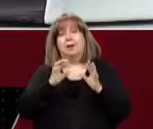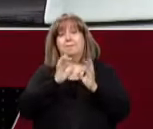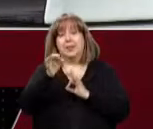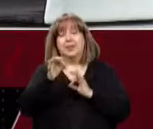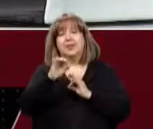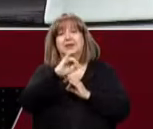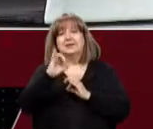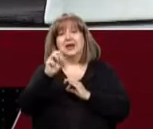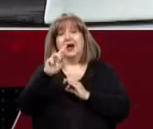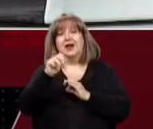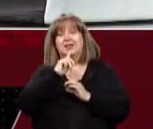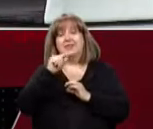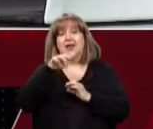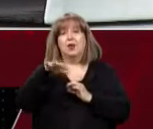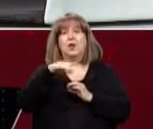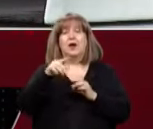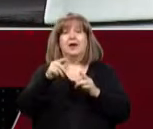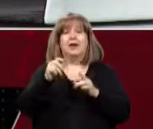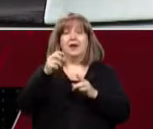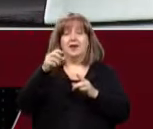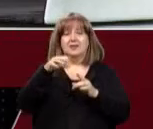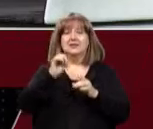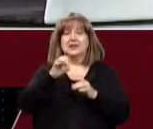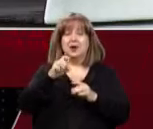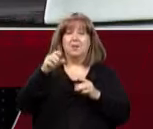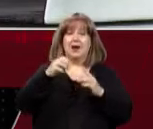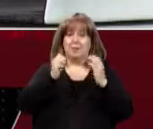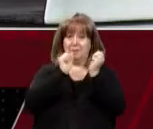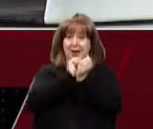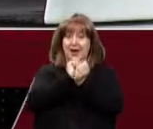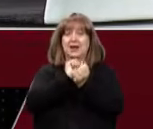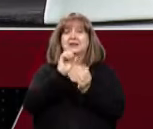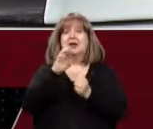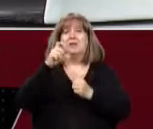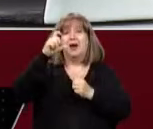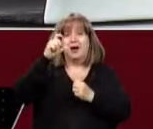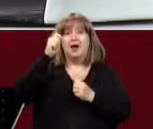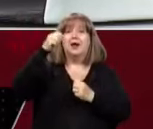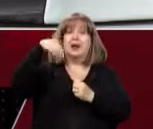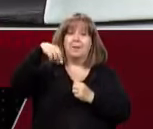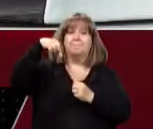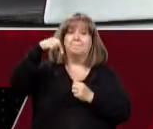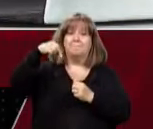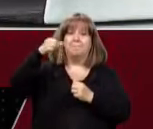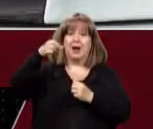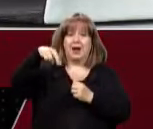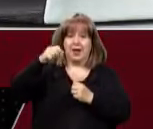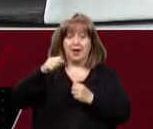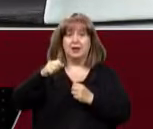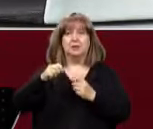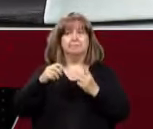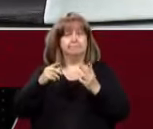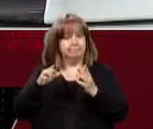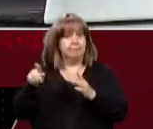de Zárate, del lugar de donde ellos son, y es por eso que se estima que podrían ser trasladados ahí. Ser trasladados a una cárcel como